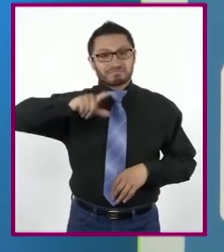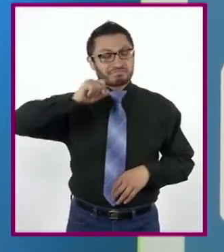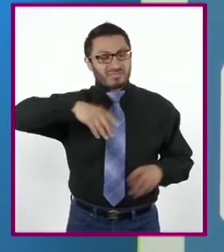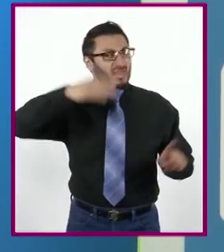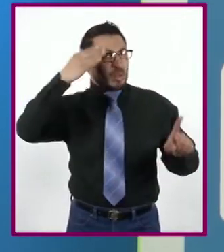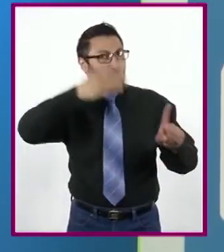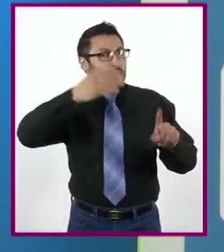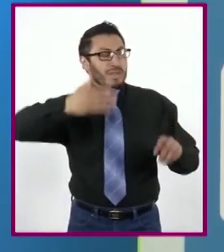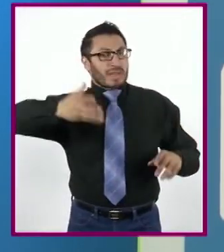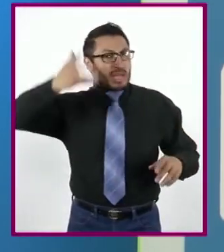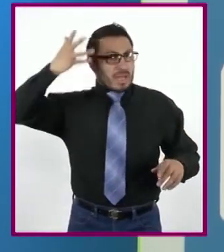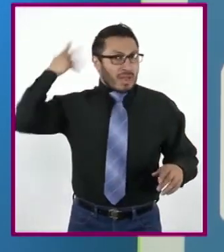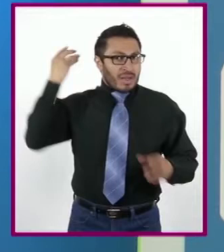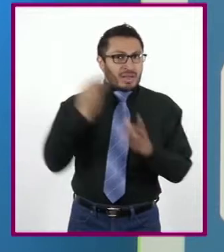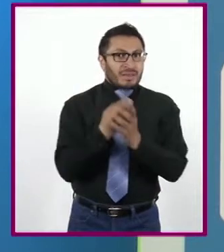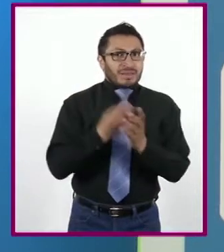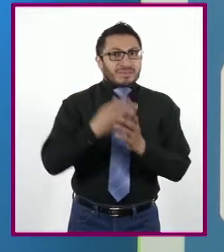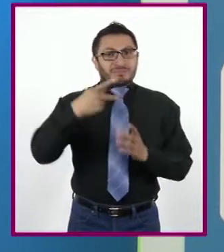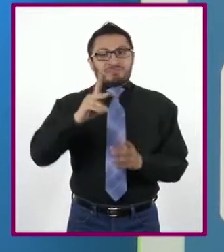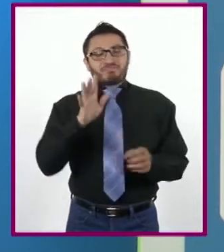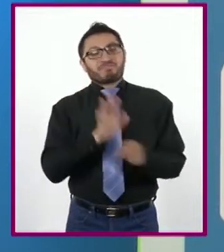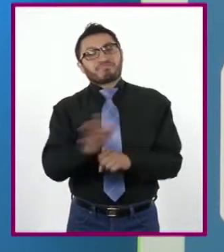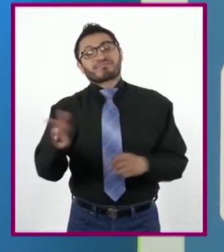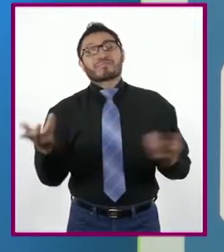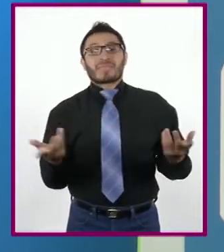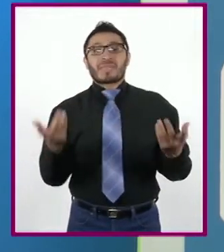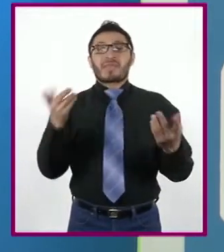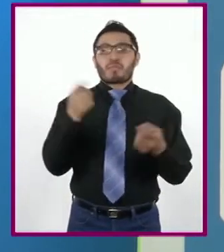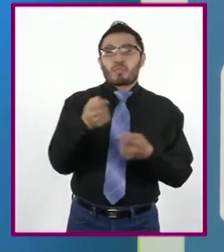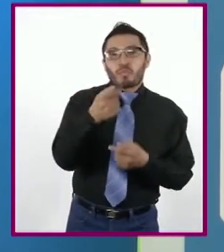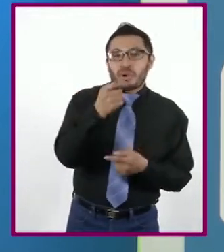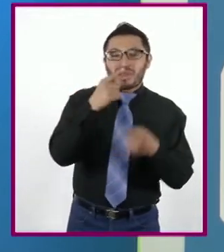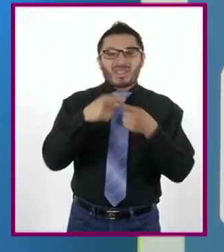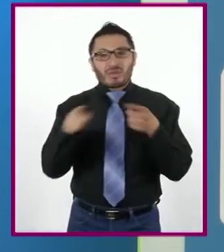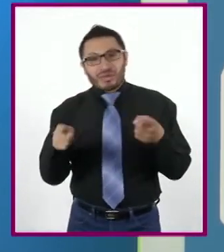aprendizaje esperado, pero el propósito será diferente.